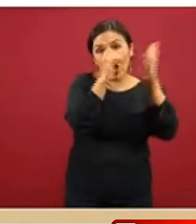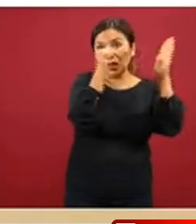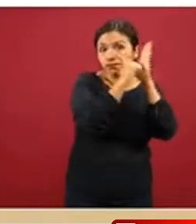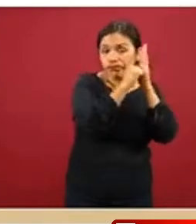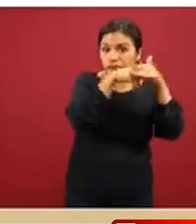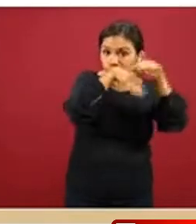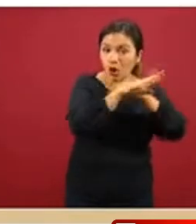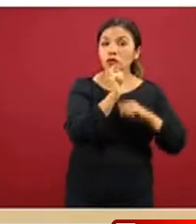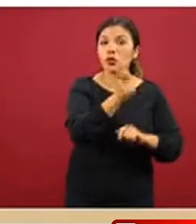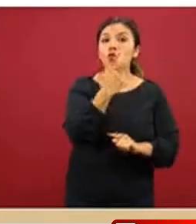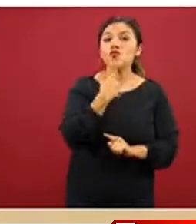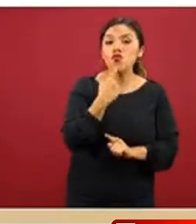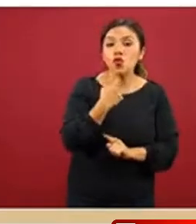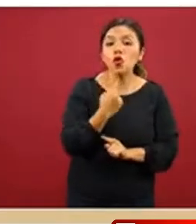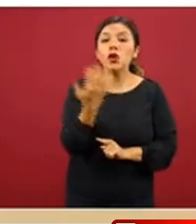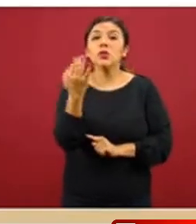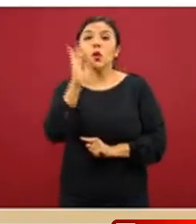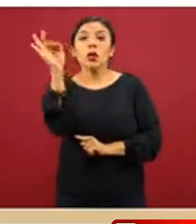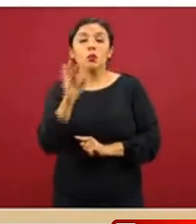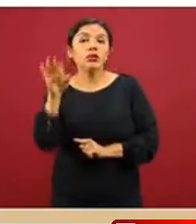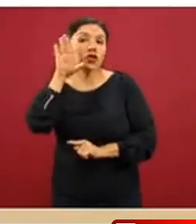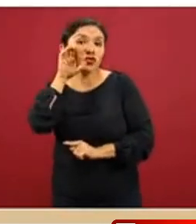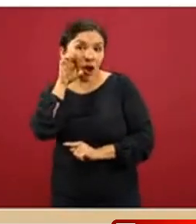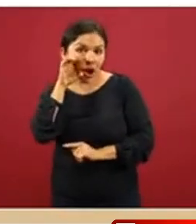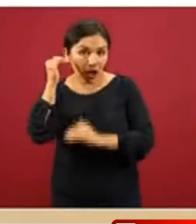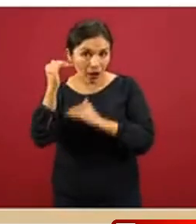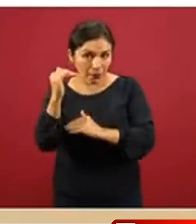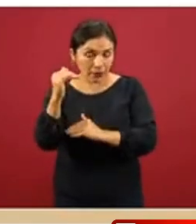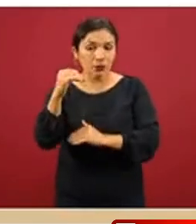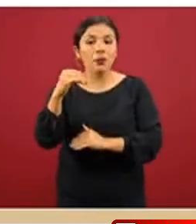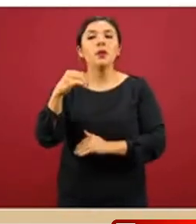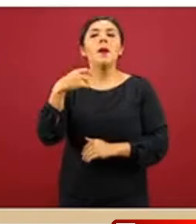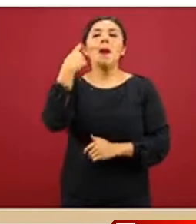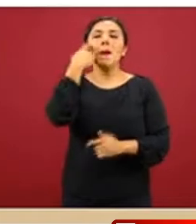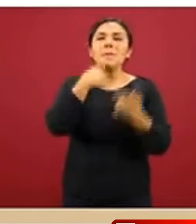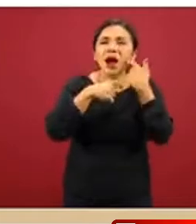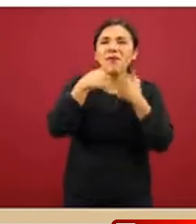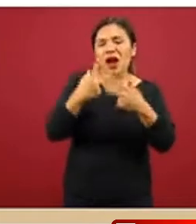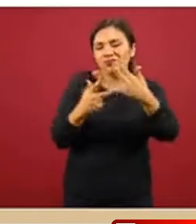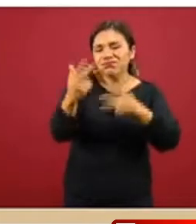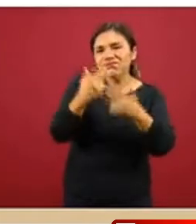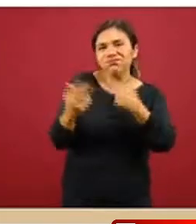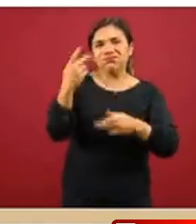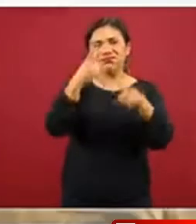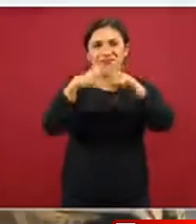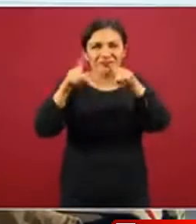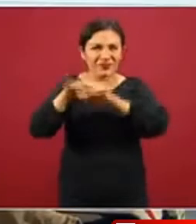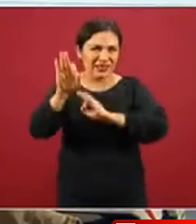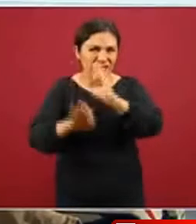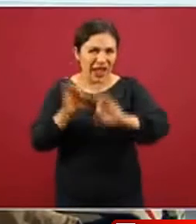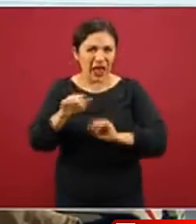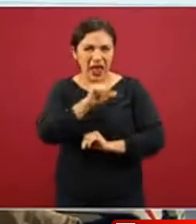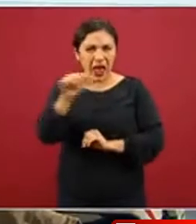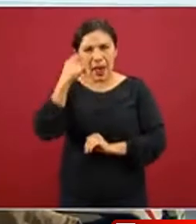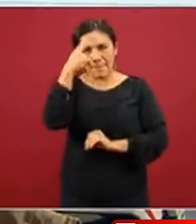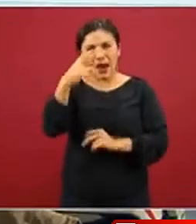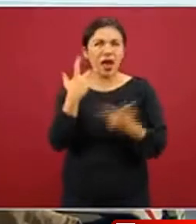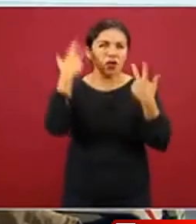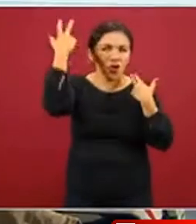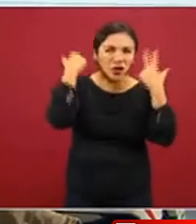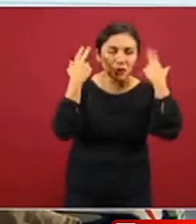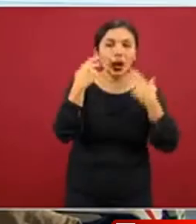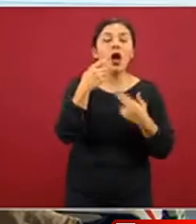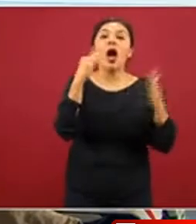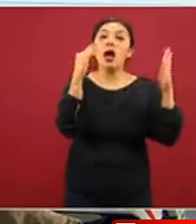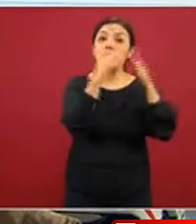rojo, 50% de aforo en naranja. En el caso de barberías, estéticas, servicios para cortar el pelo,